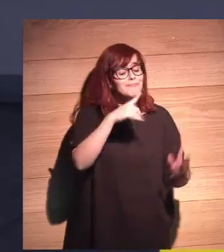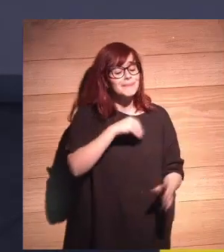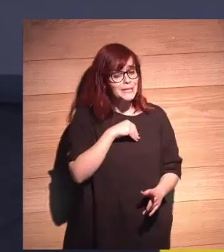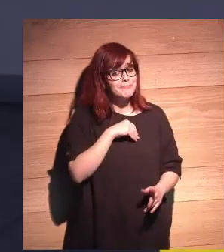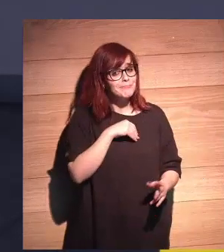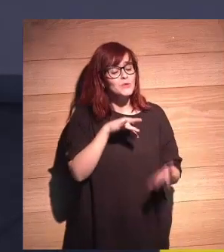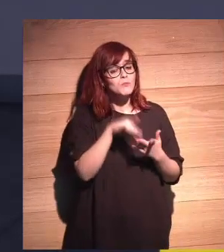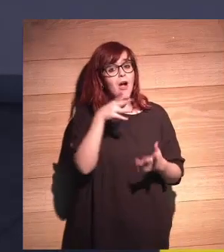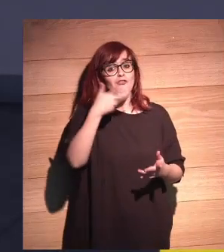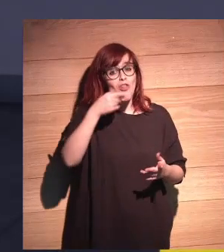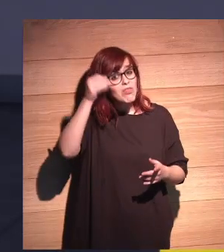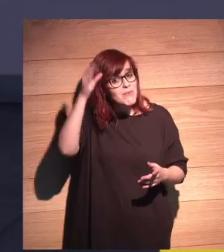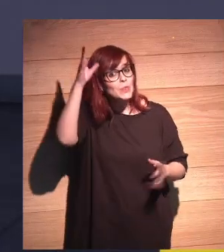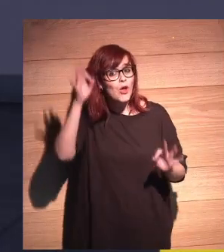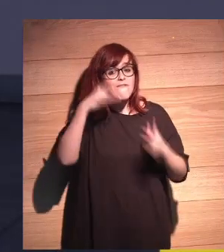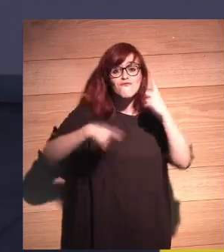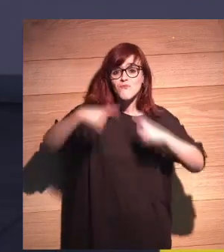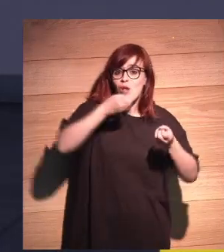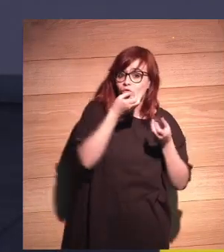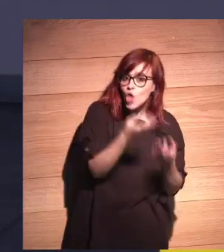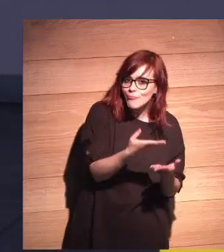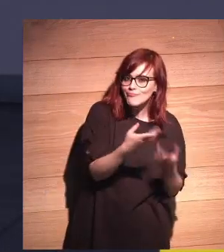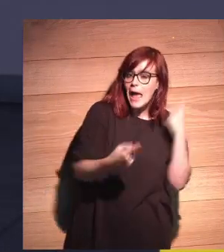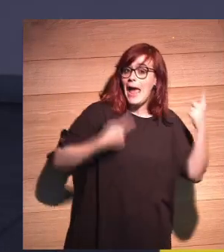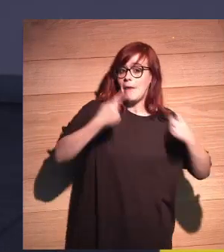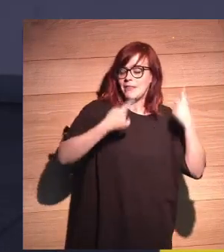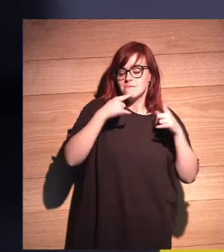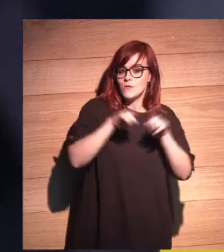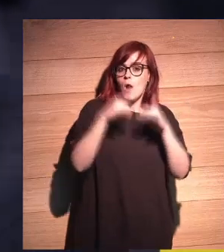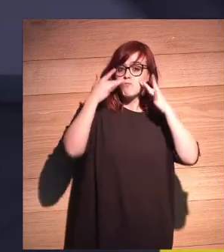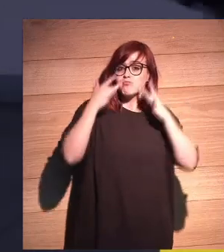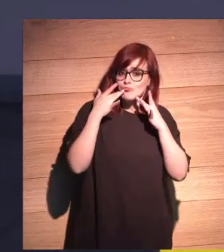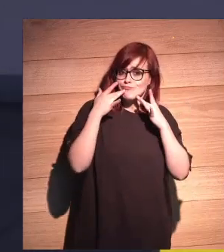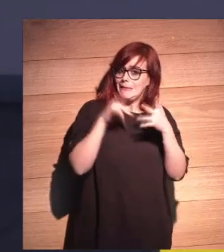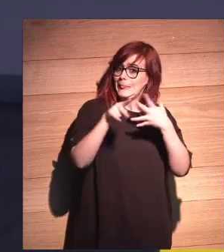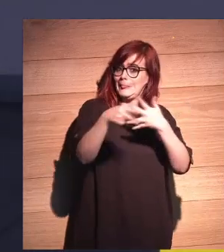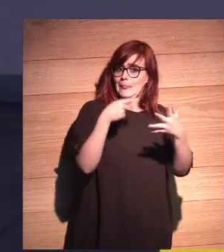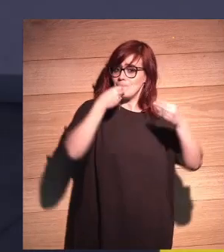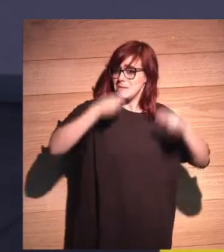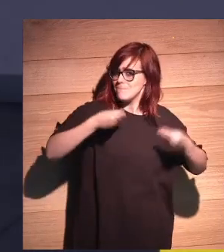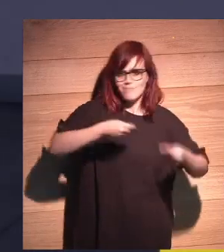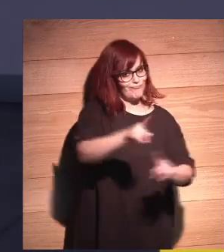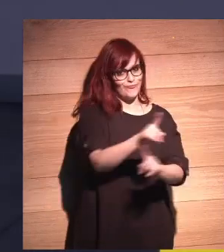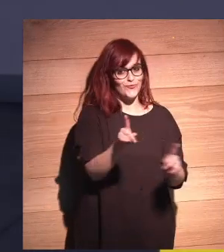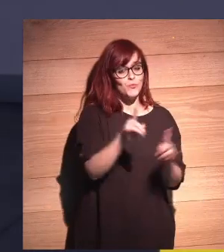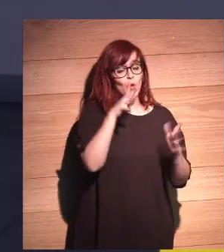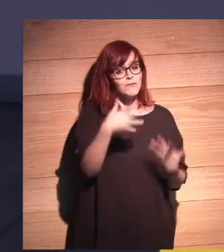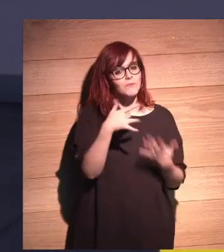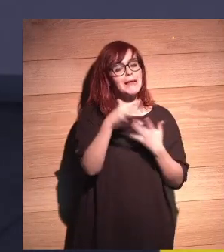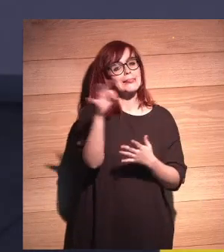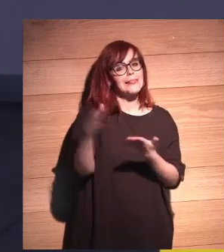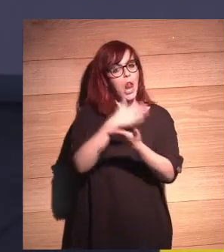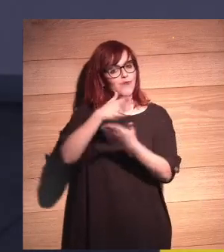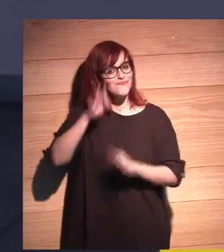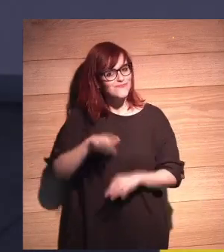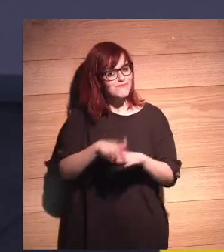desgracia, ese conocimiento y sobre todo esa información no siempre es pura y cristalina. Y justamente por eso hacemos Telos,